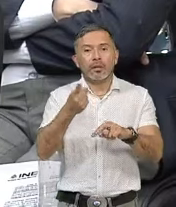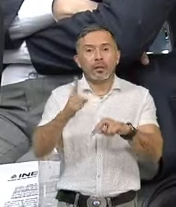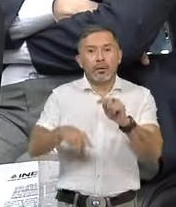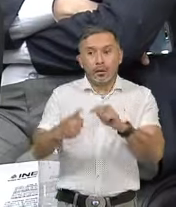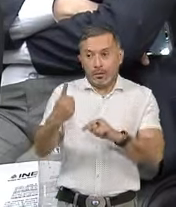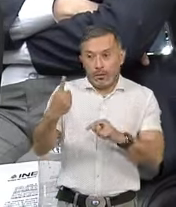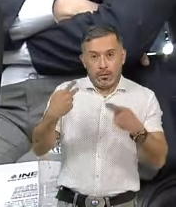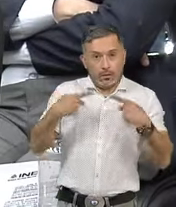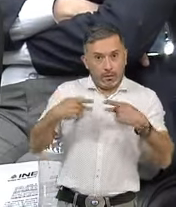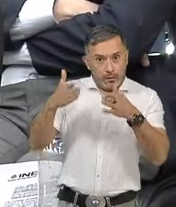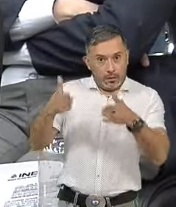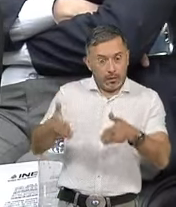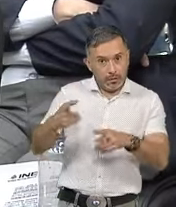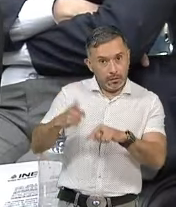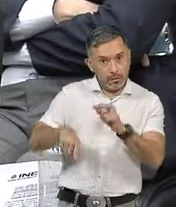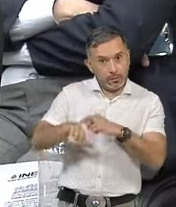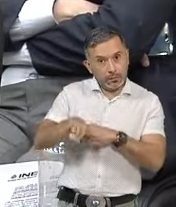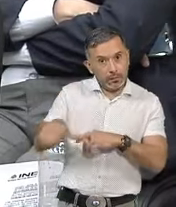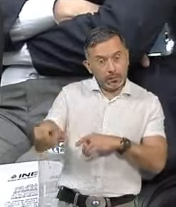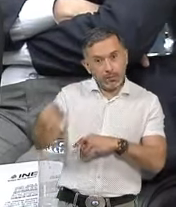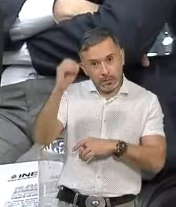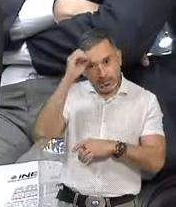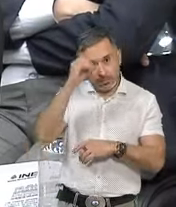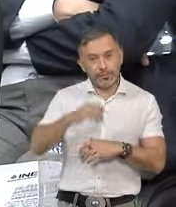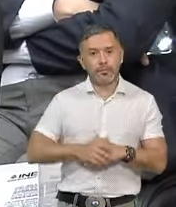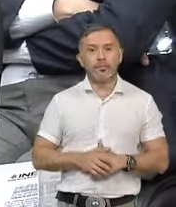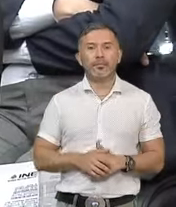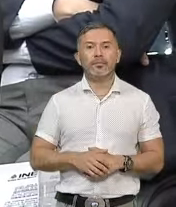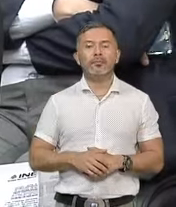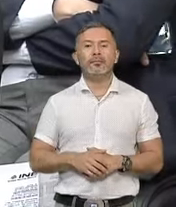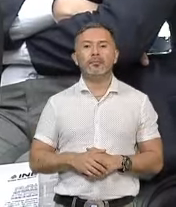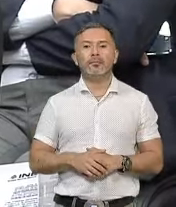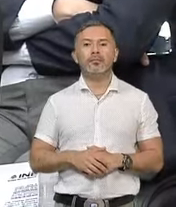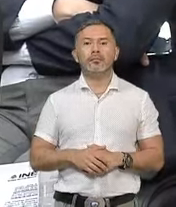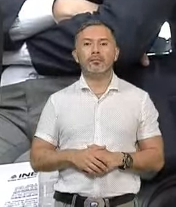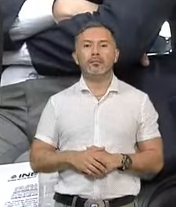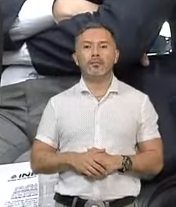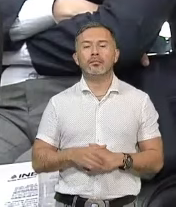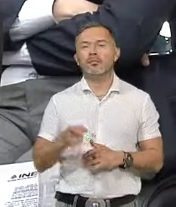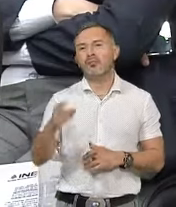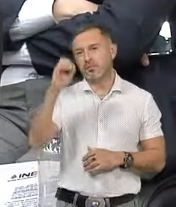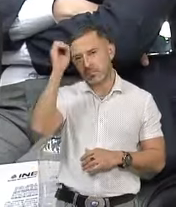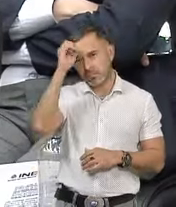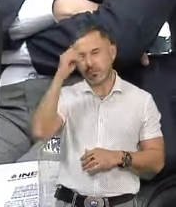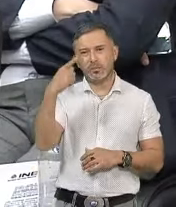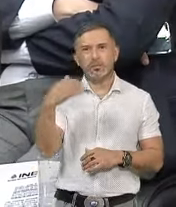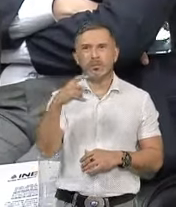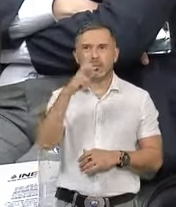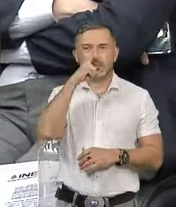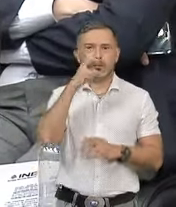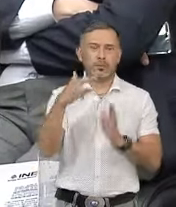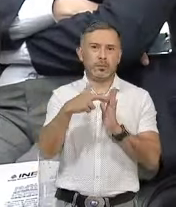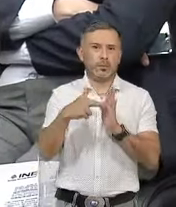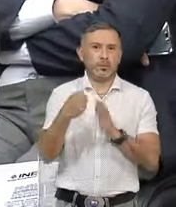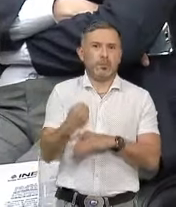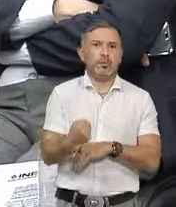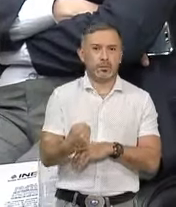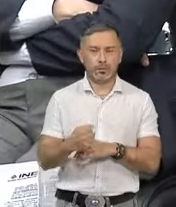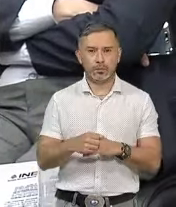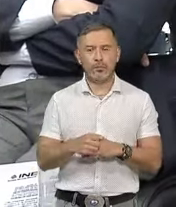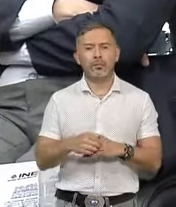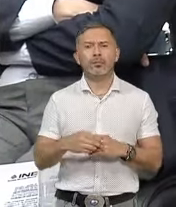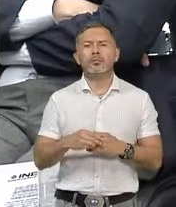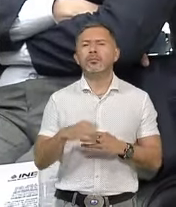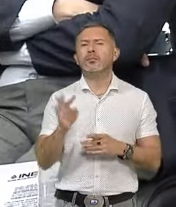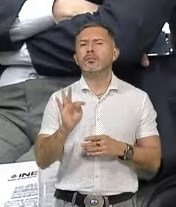persona por haber emitido una opinión que ciertamente una opinión puede ser dura puedes podemos no estar de acuerdo con